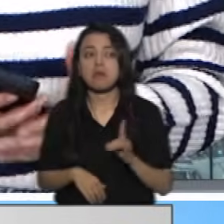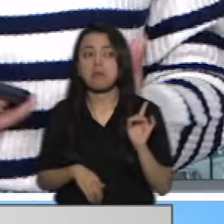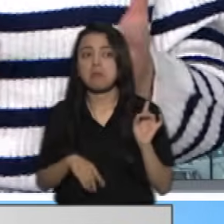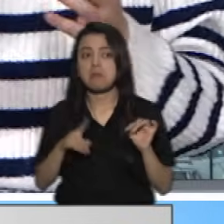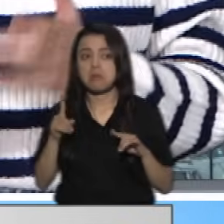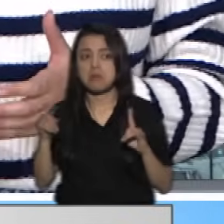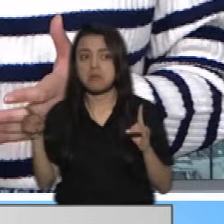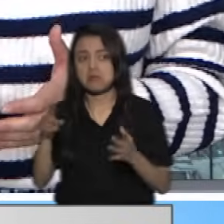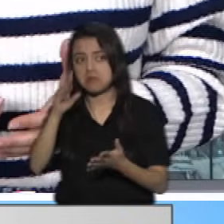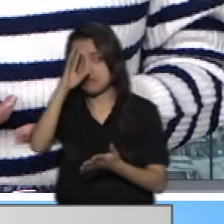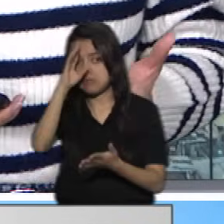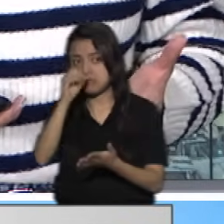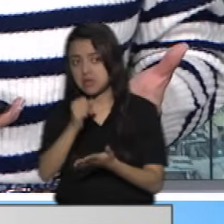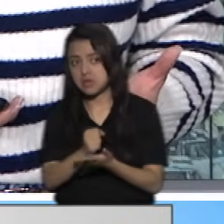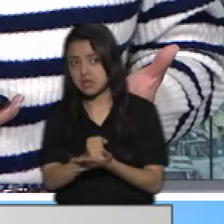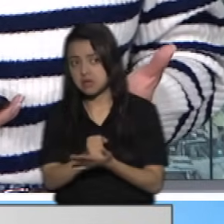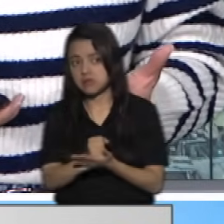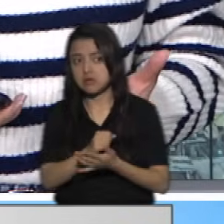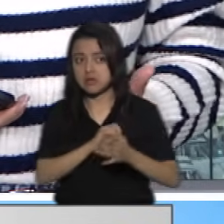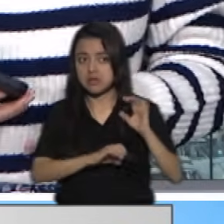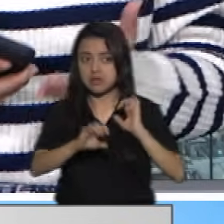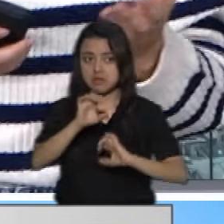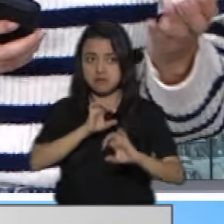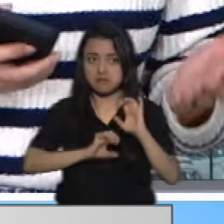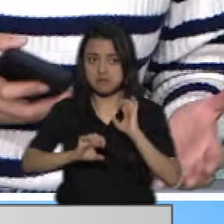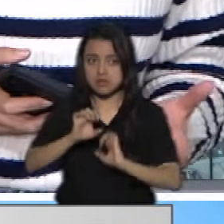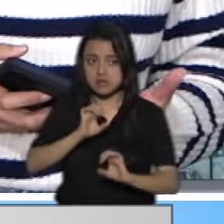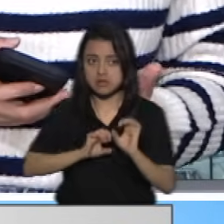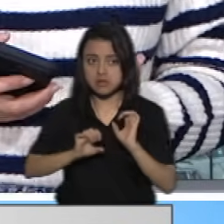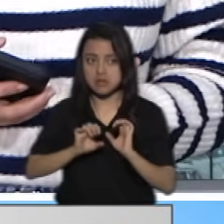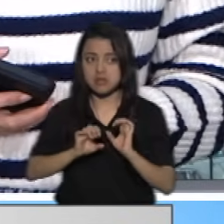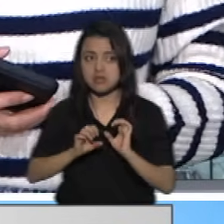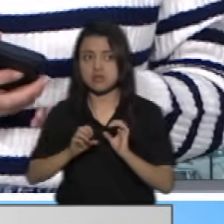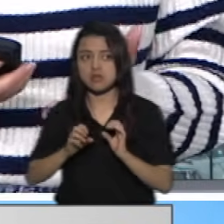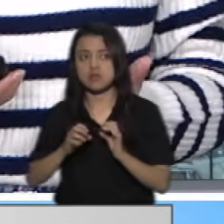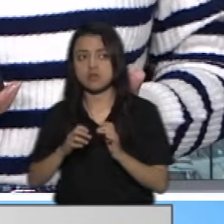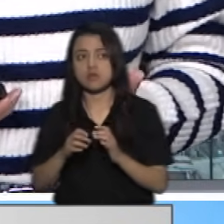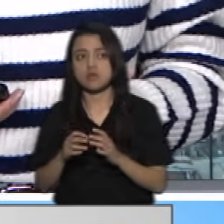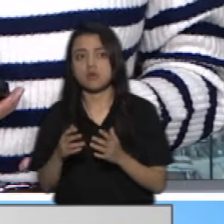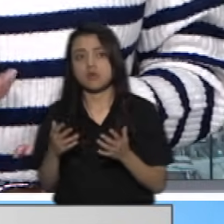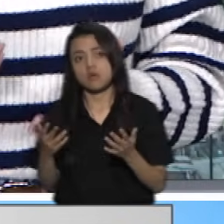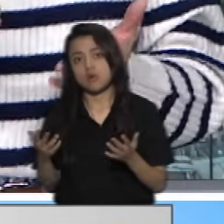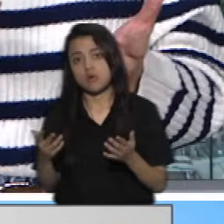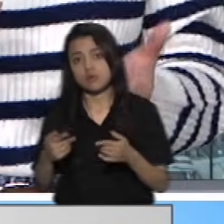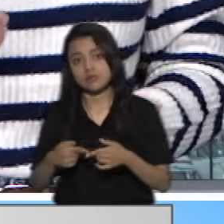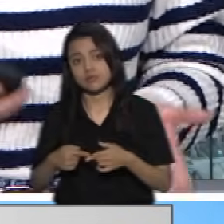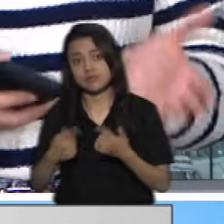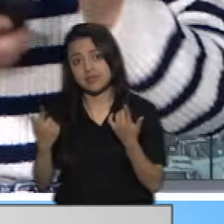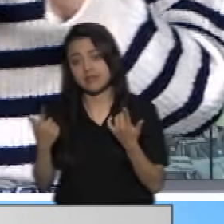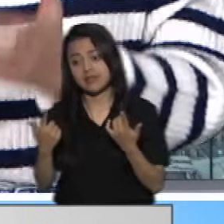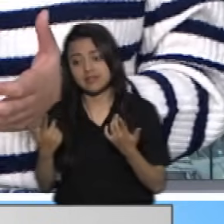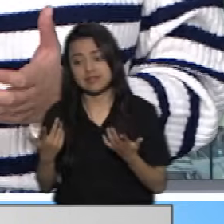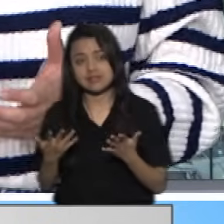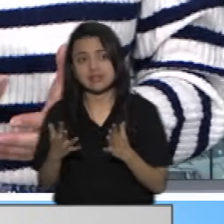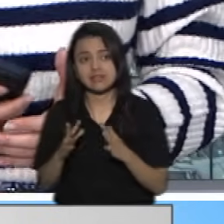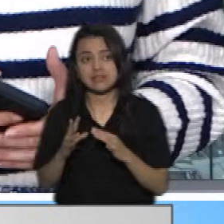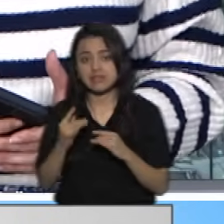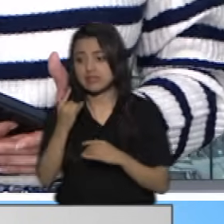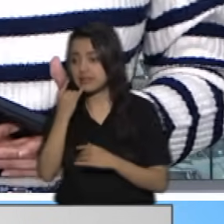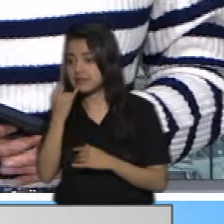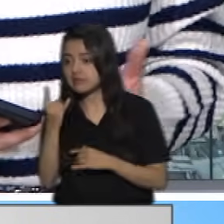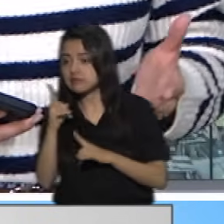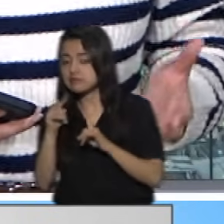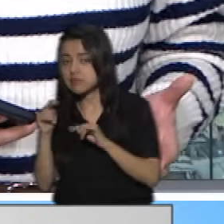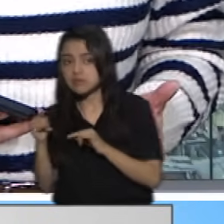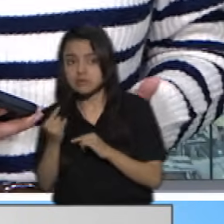a pronunciarse, algunos defendiendo las posiciones de la oposición, asegurando que es un debate que está cargado de vicios, y otros